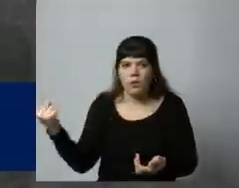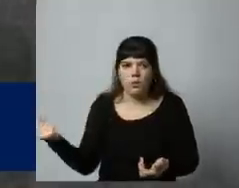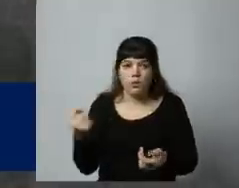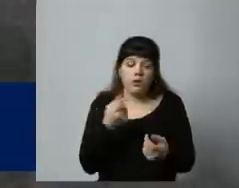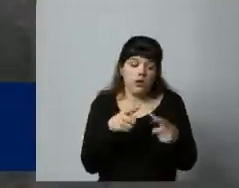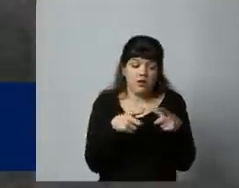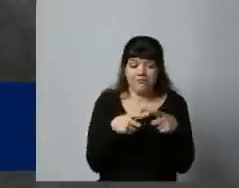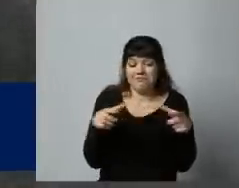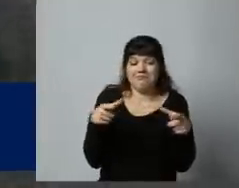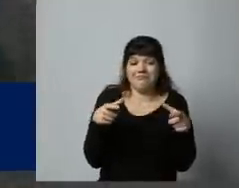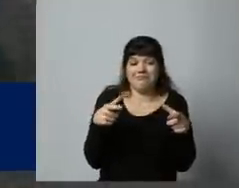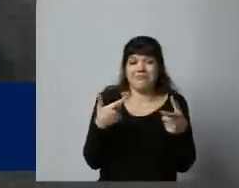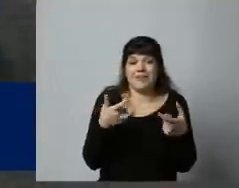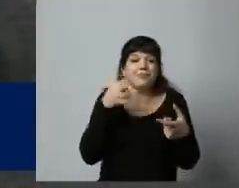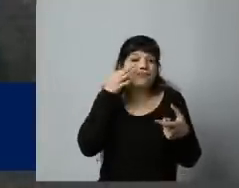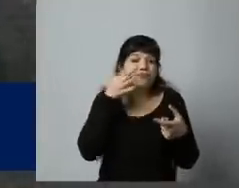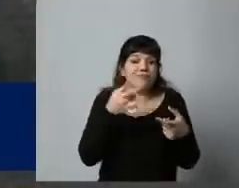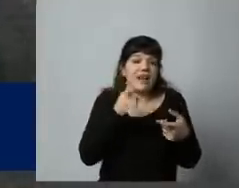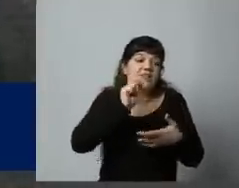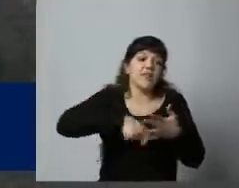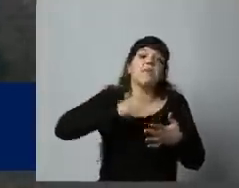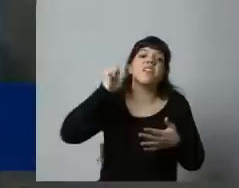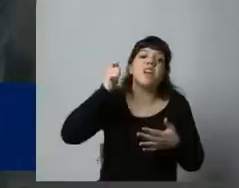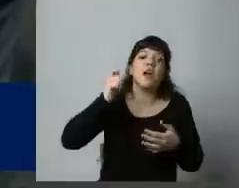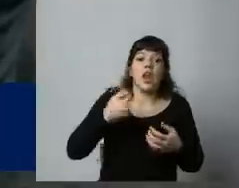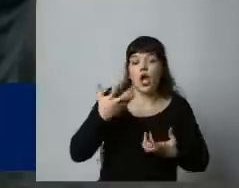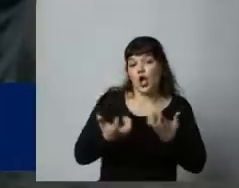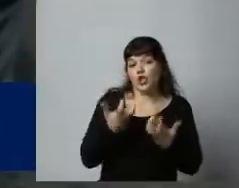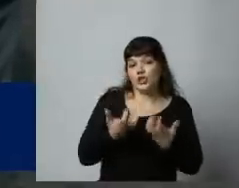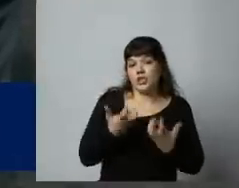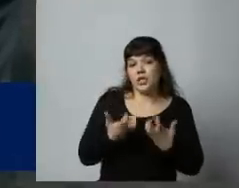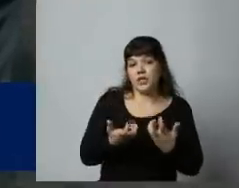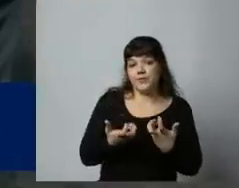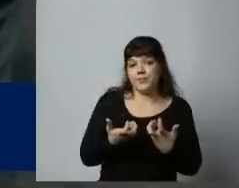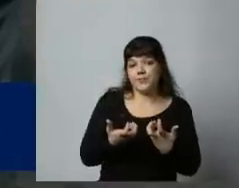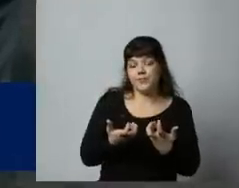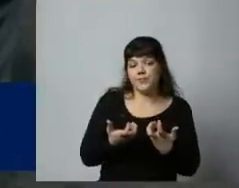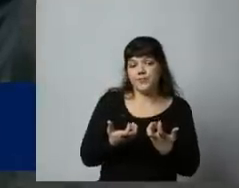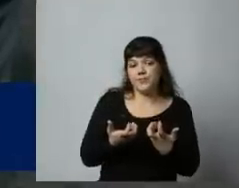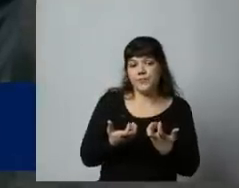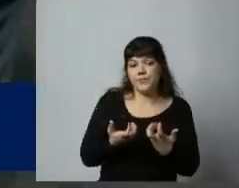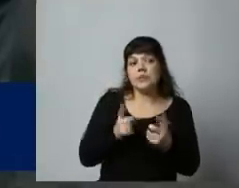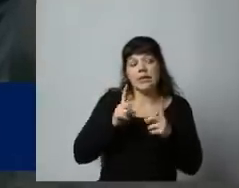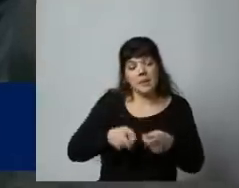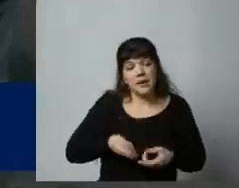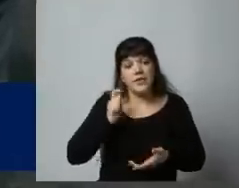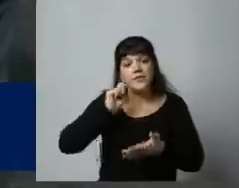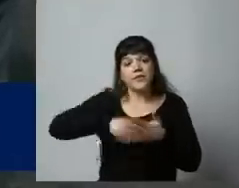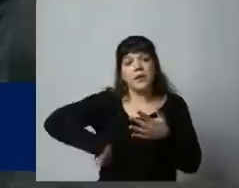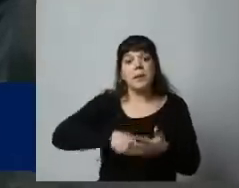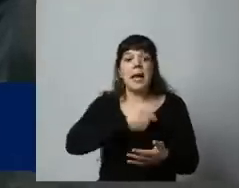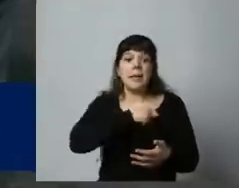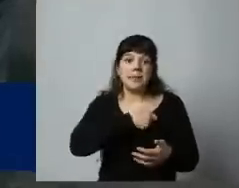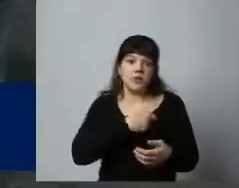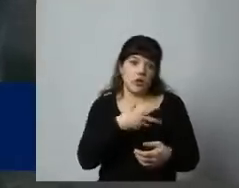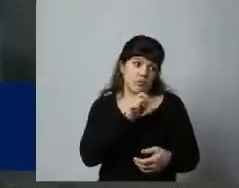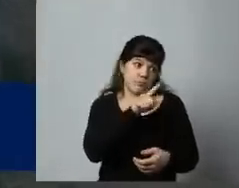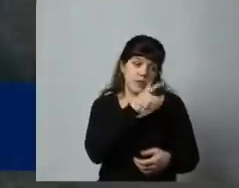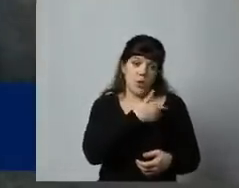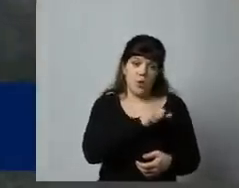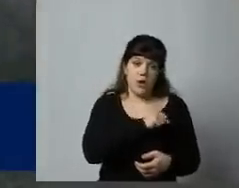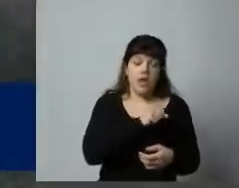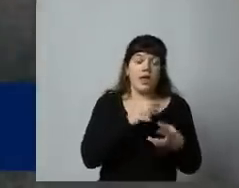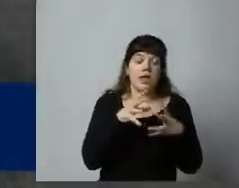boletas la firma el cocinero la firma la la inspectora de la escuela